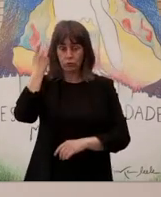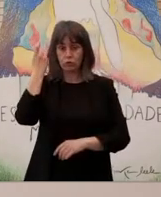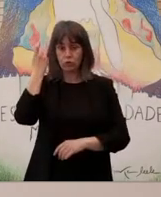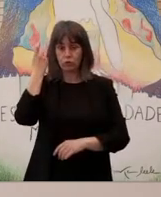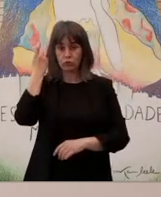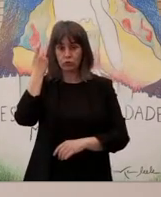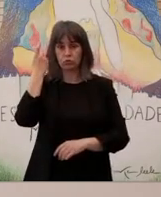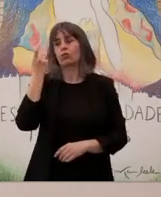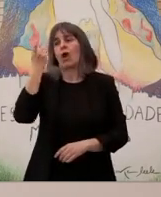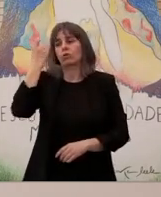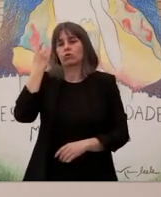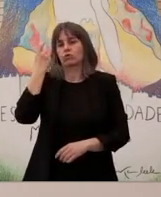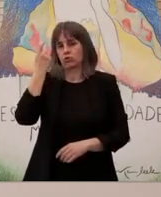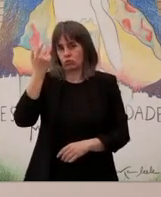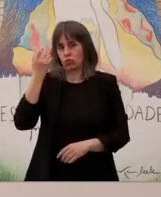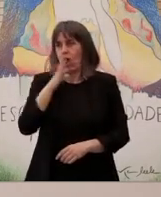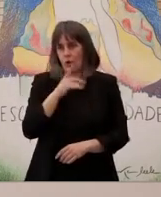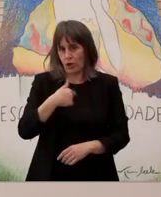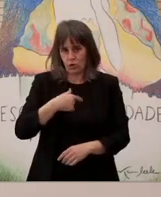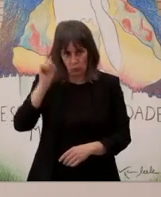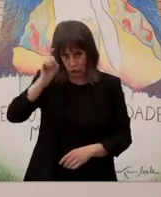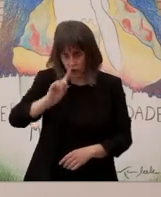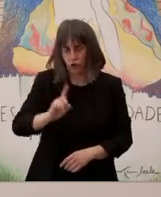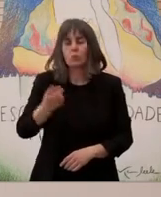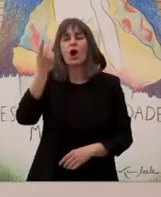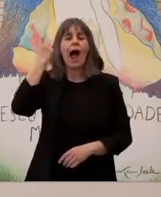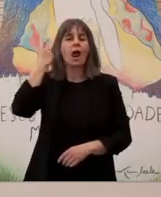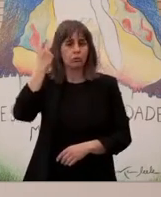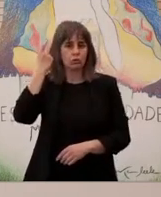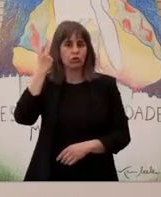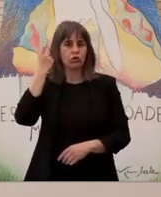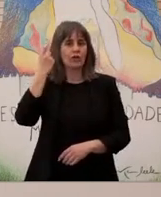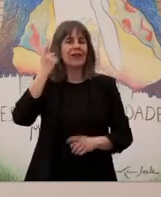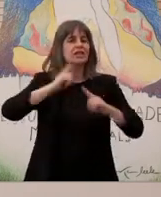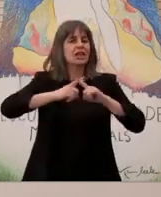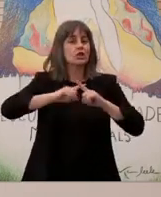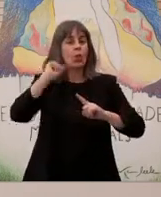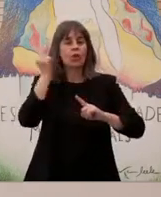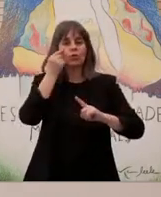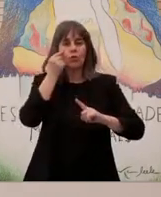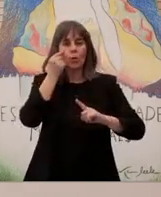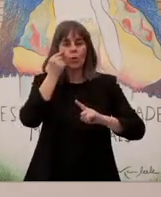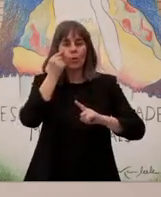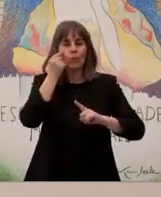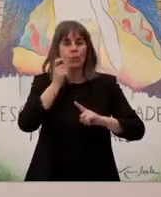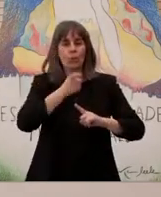alumnado vamos los que eran alumnos o sea no son profe pero de alumnado descubre sexualidades por la